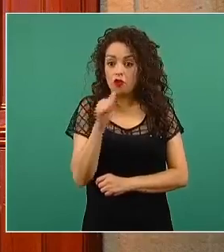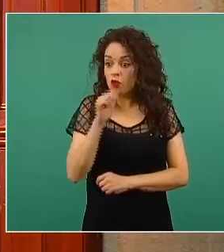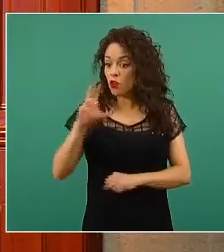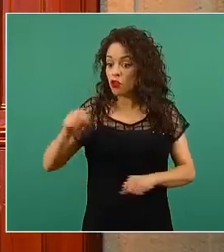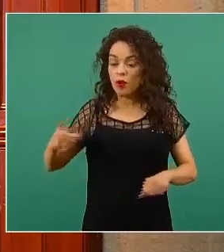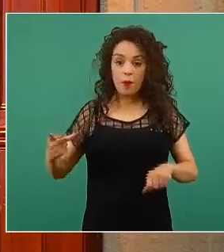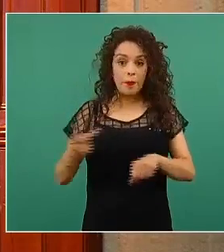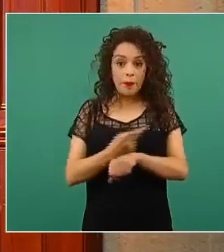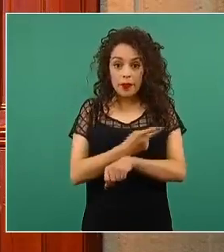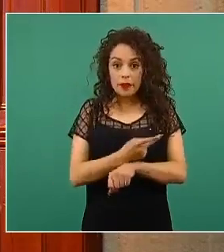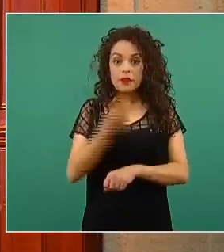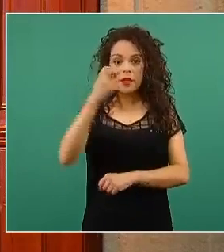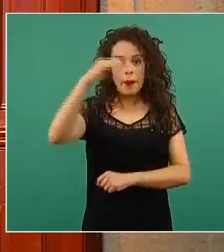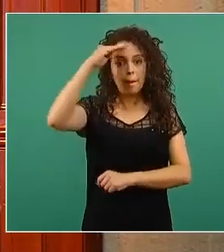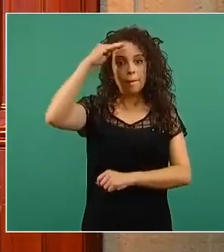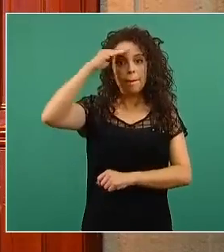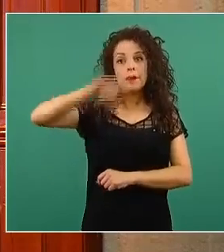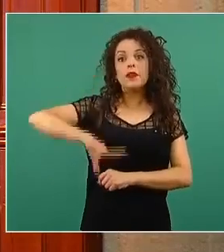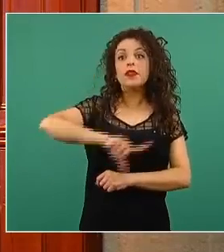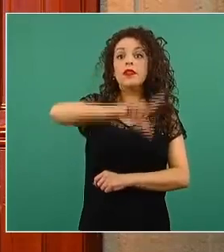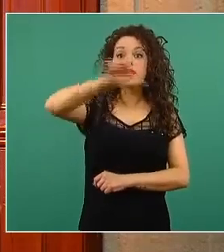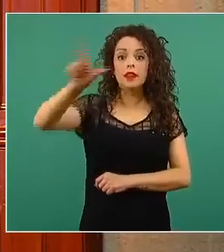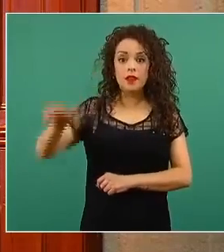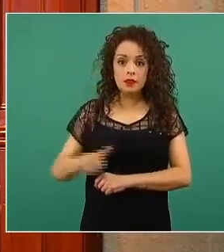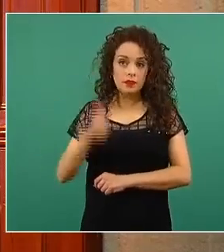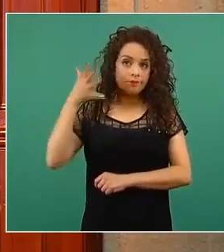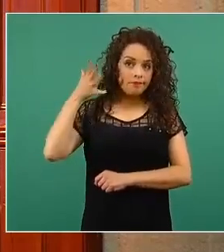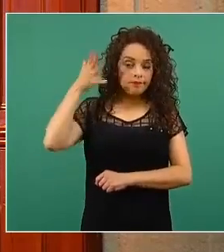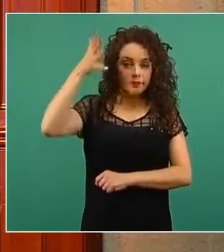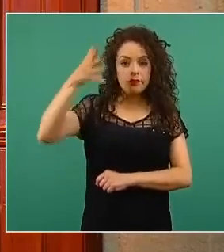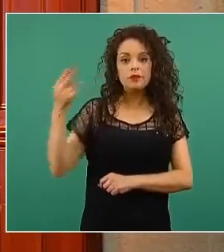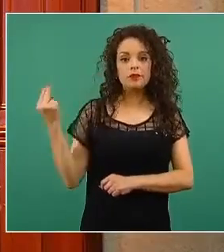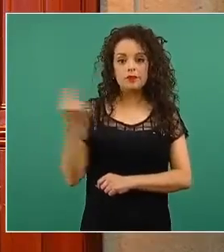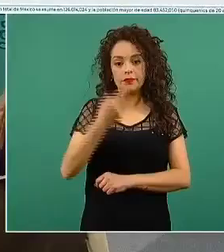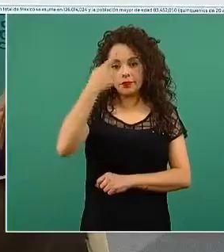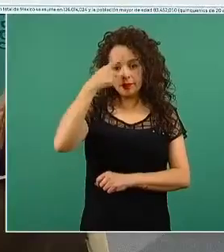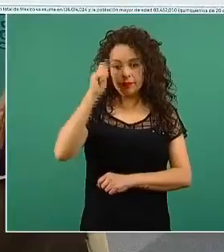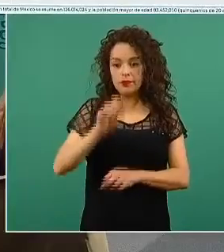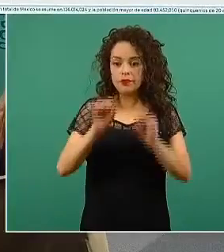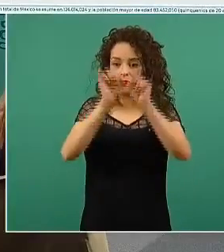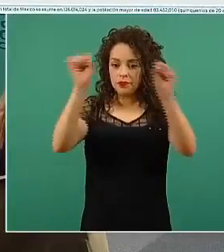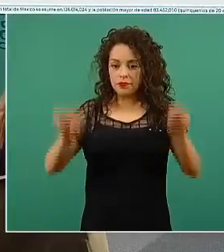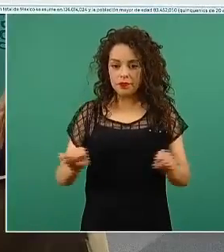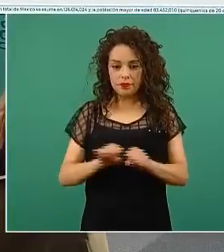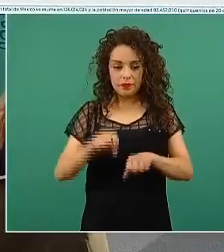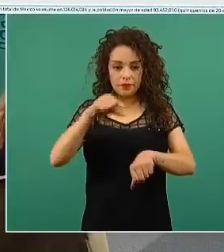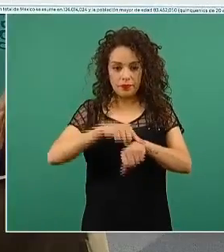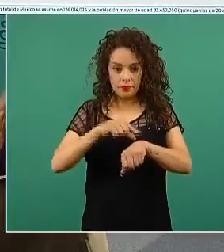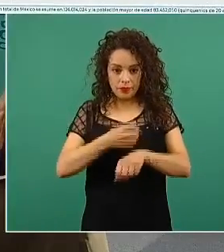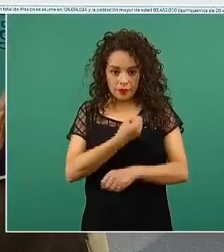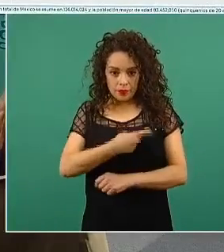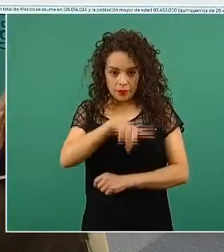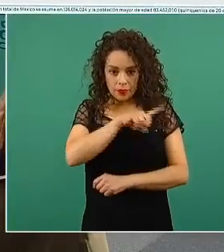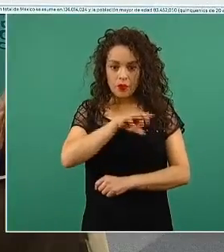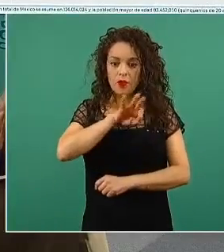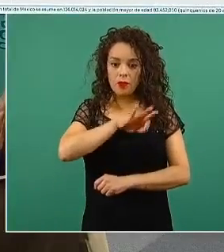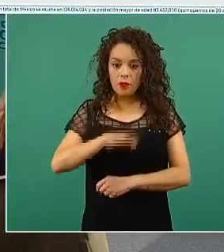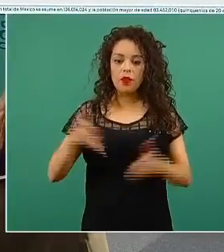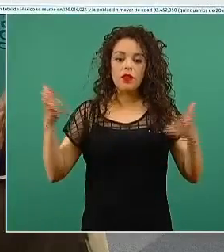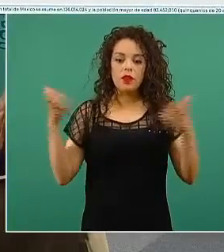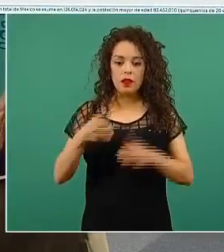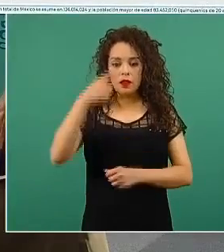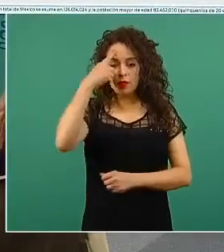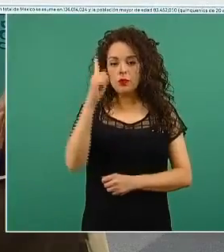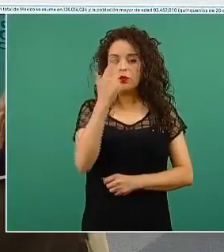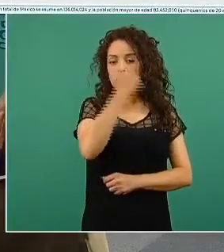fue precisamente la proyección que era necesaria para que todo el sistema de salud empezara a generar las capacidades para cada